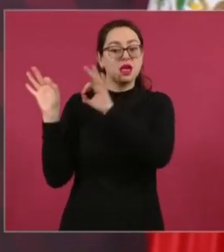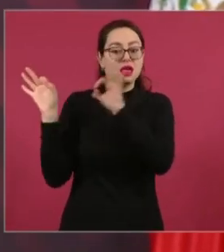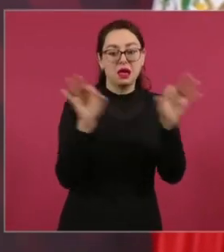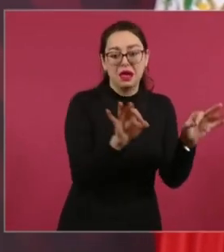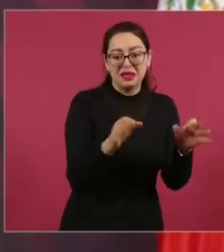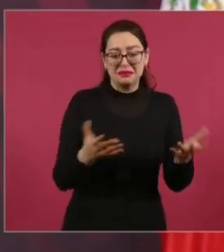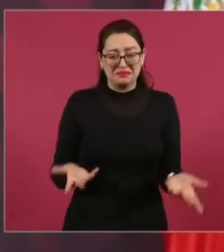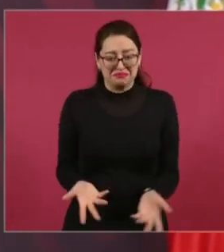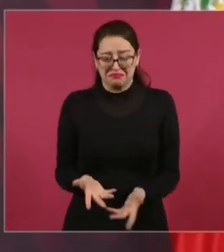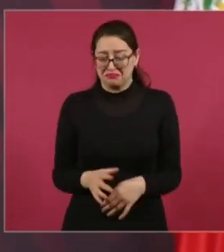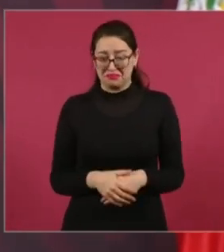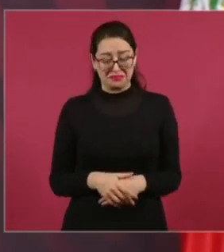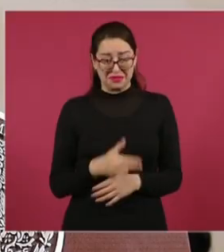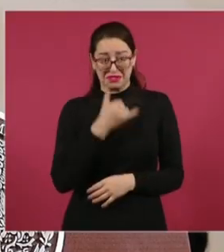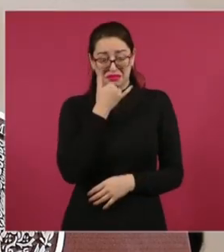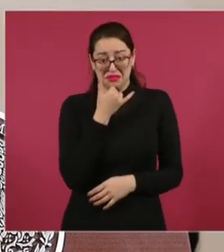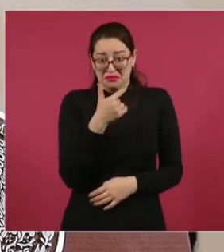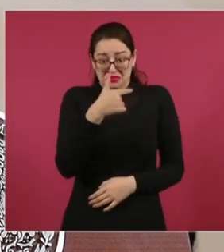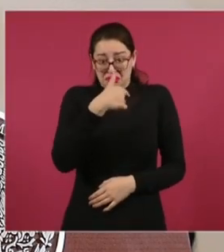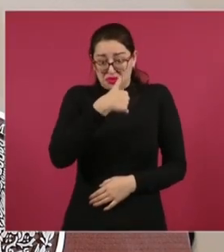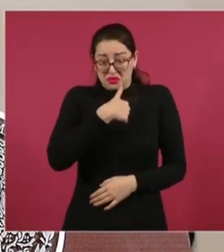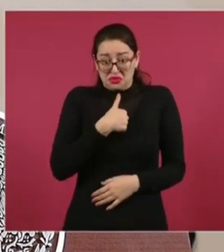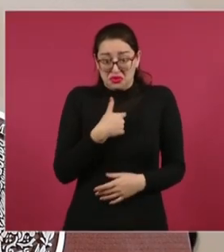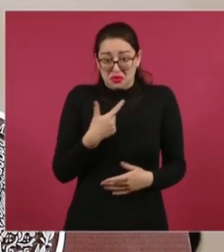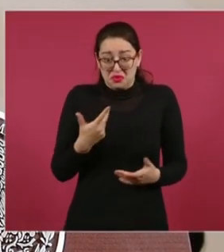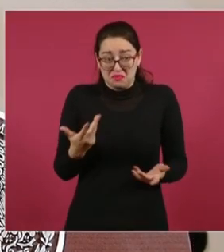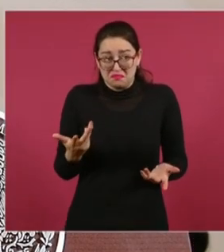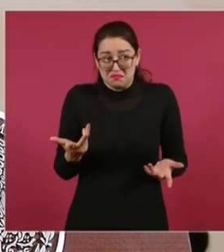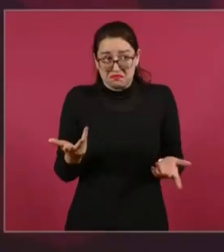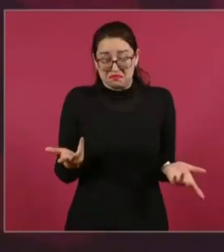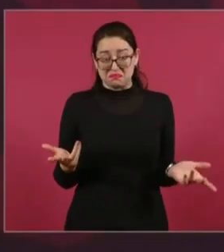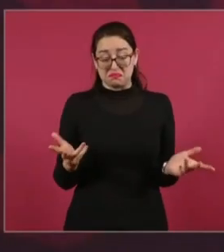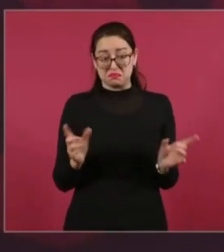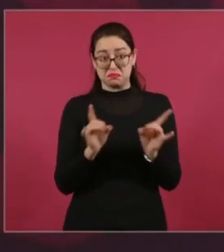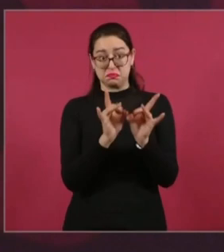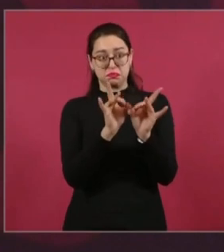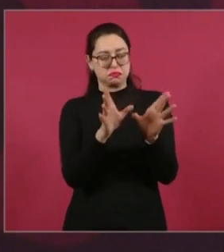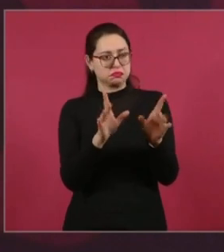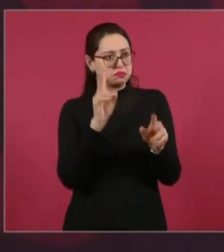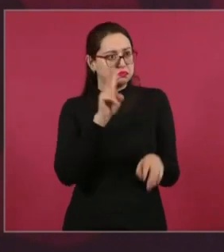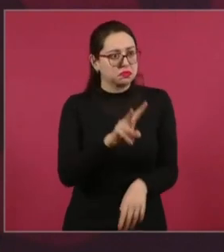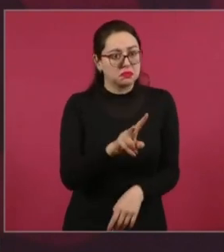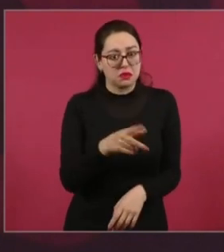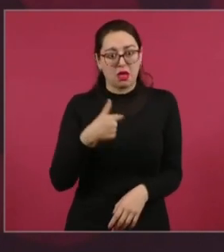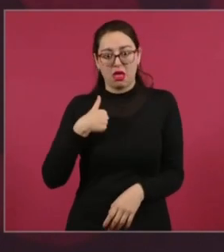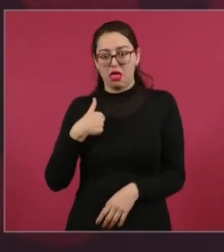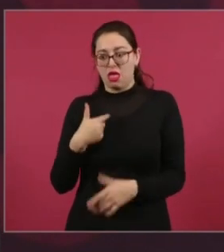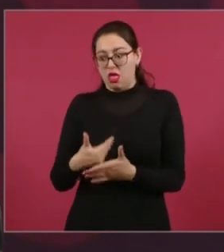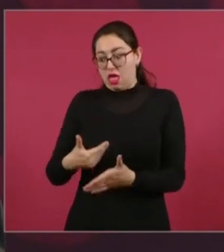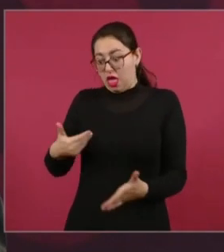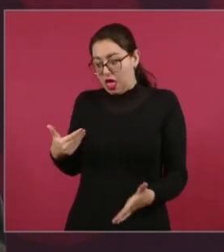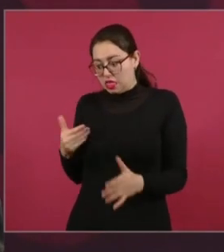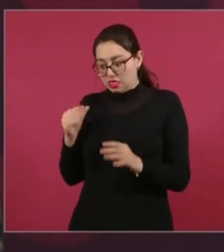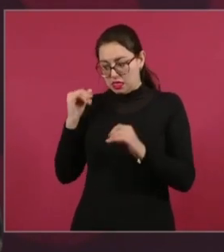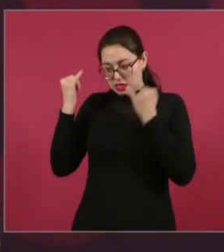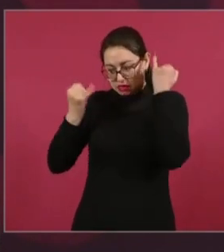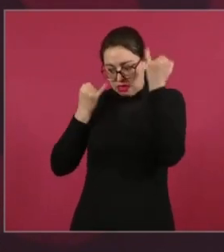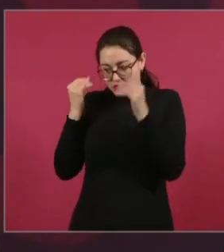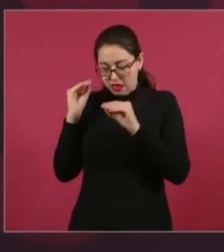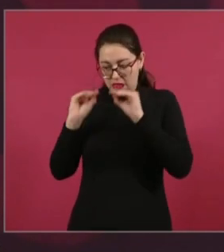me ha interesado la política de lo espectacular.